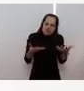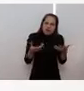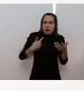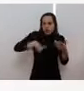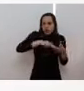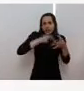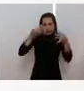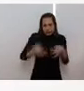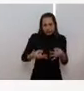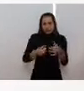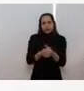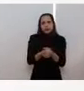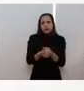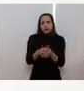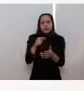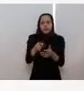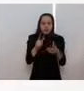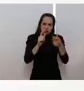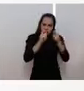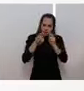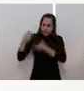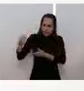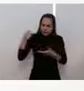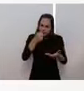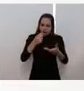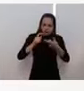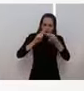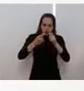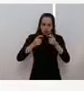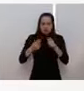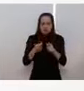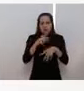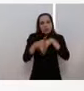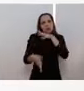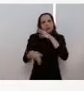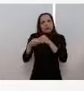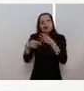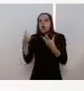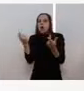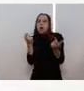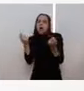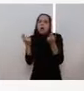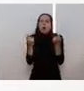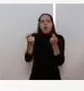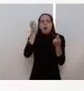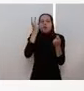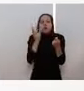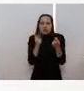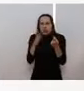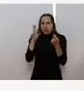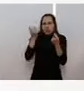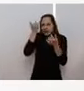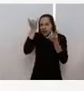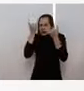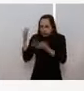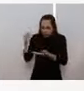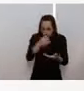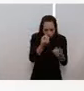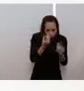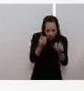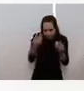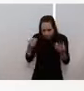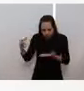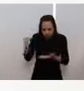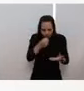aplicando hicimos un ajuste presupuestal como ya les había dicho hicimos un control diario de inventarios de insumos de equipos de elementos